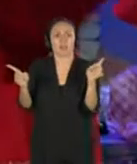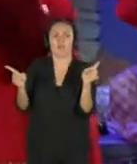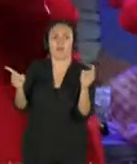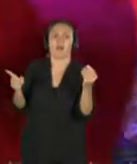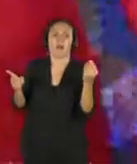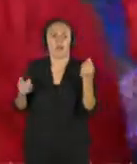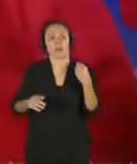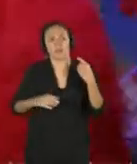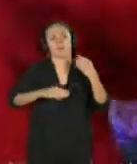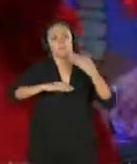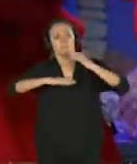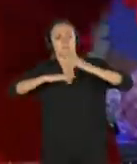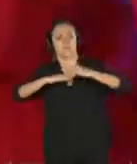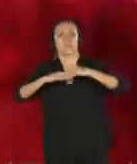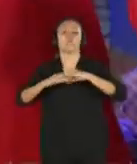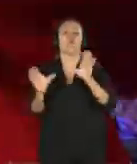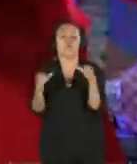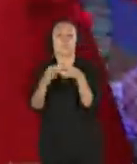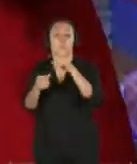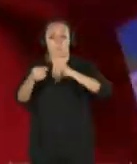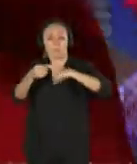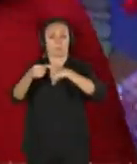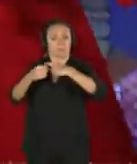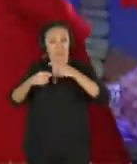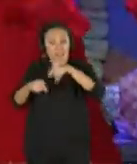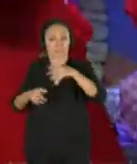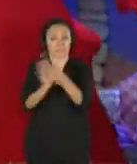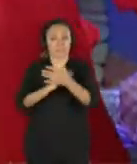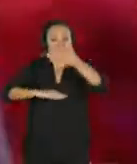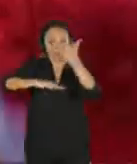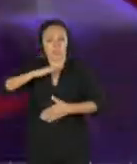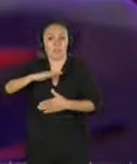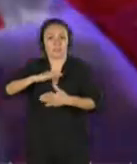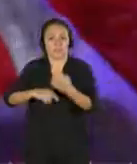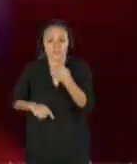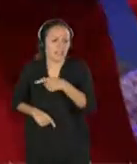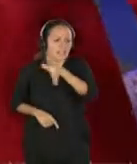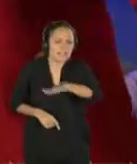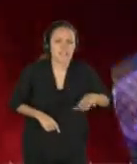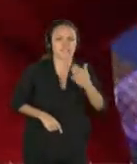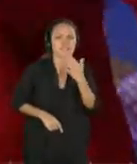límite. Dile, los niños de 3 años, ¿dónde